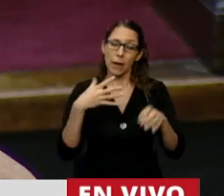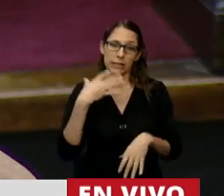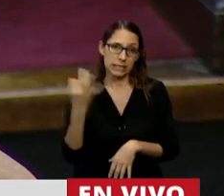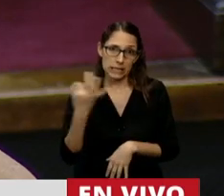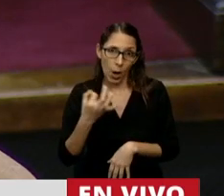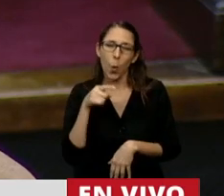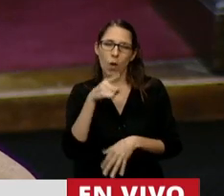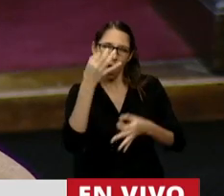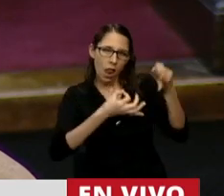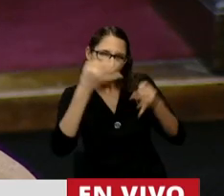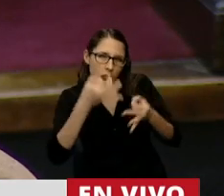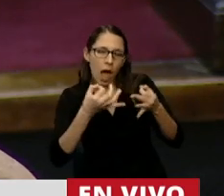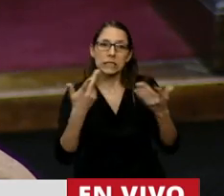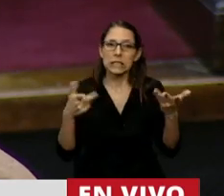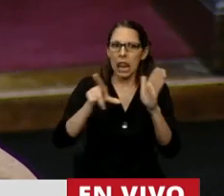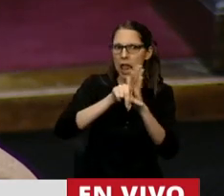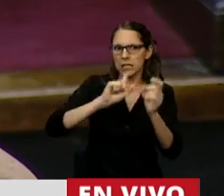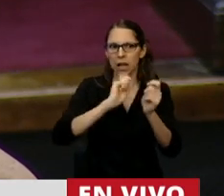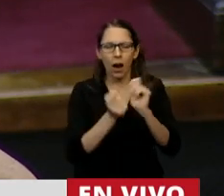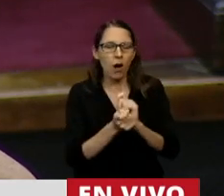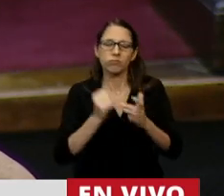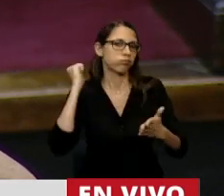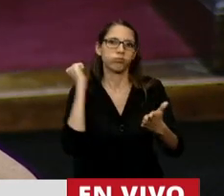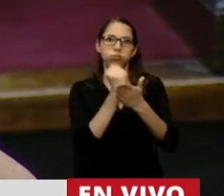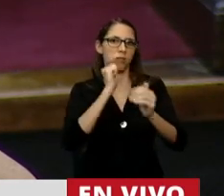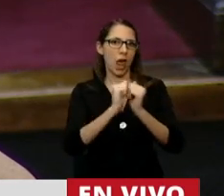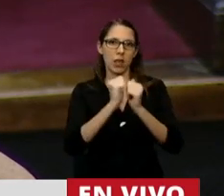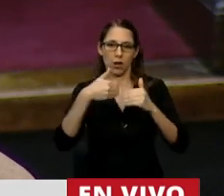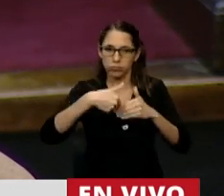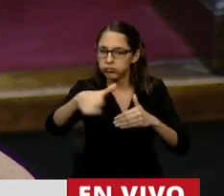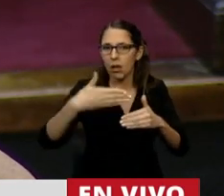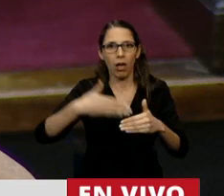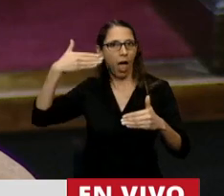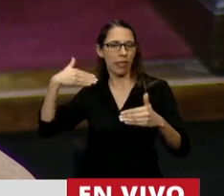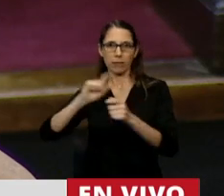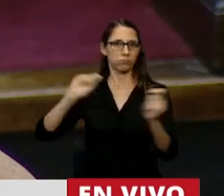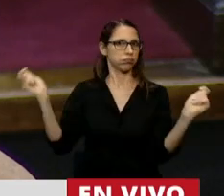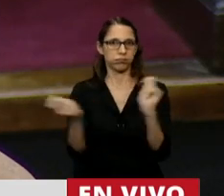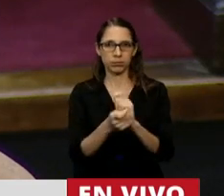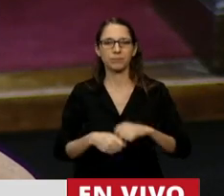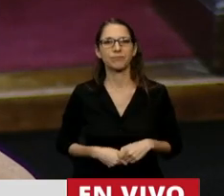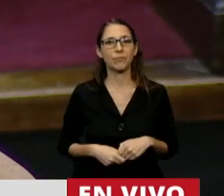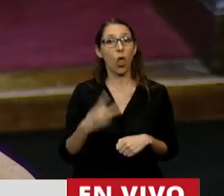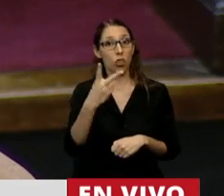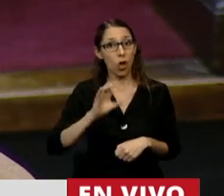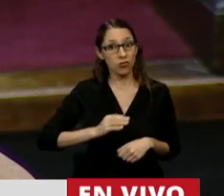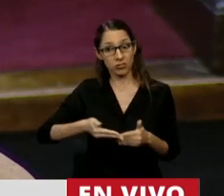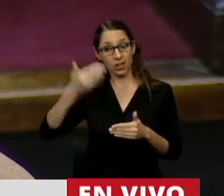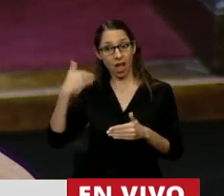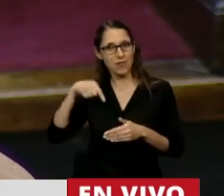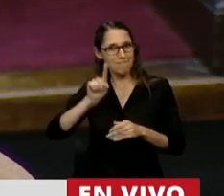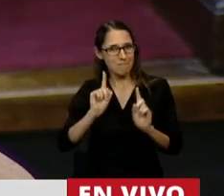cuyo análisis y cambio legislativo marcarán un antes y un después. Hace 2 años en este mismo